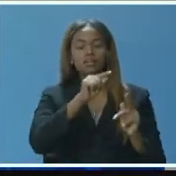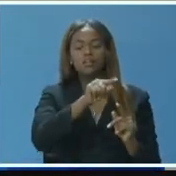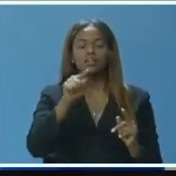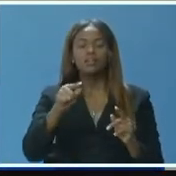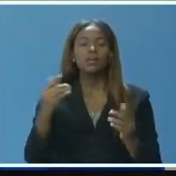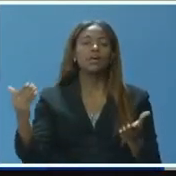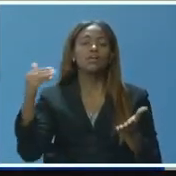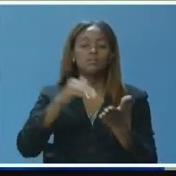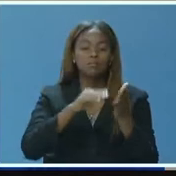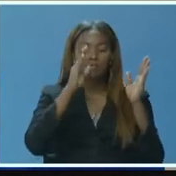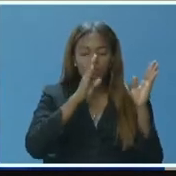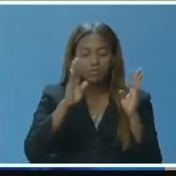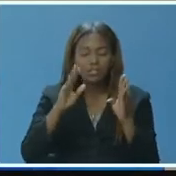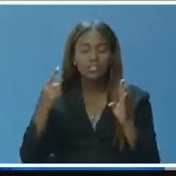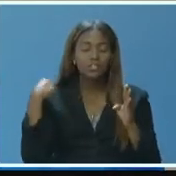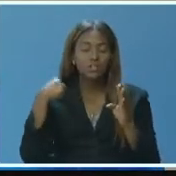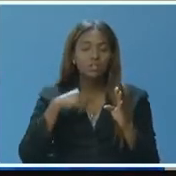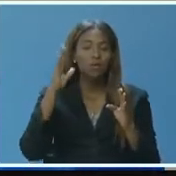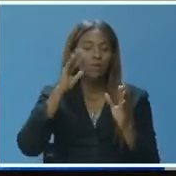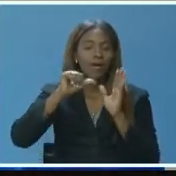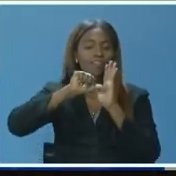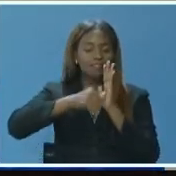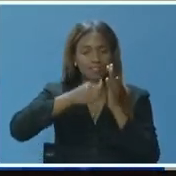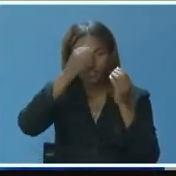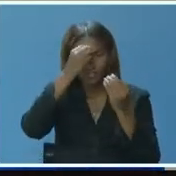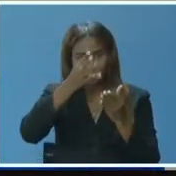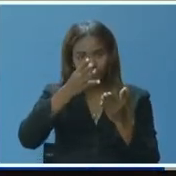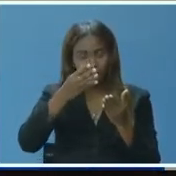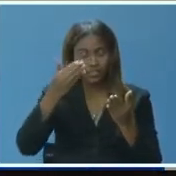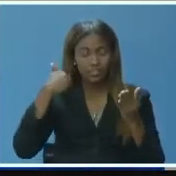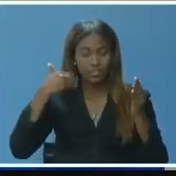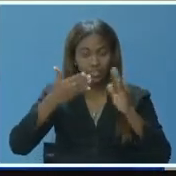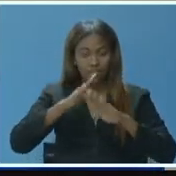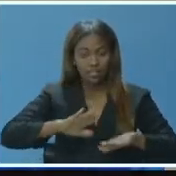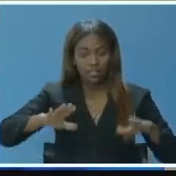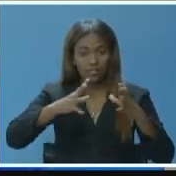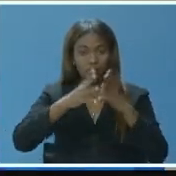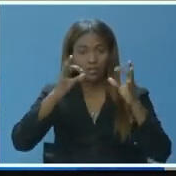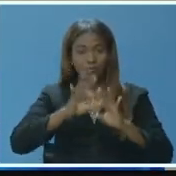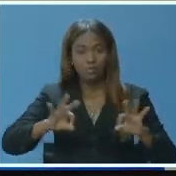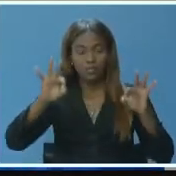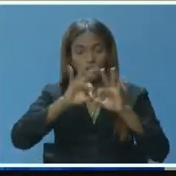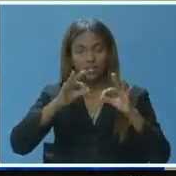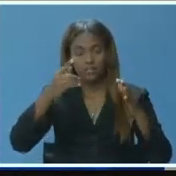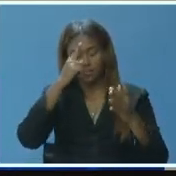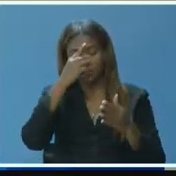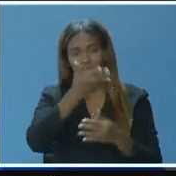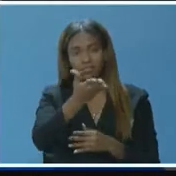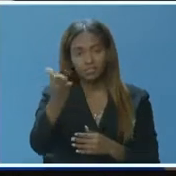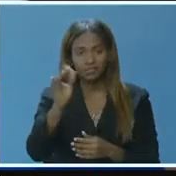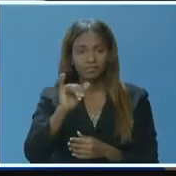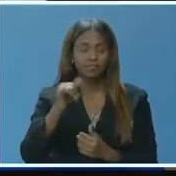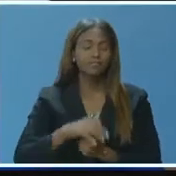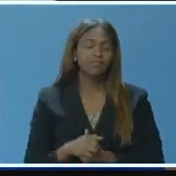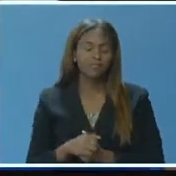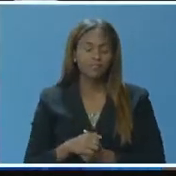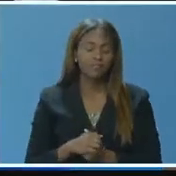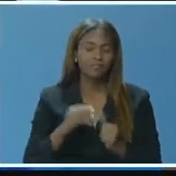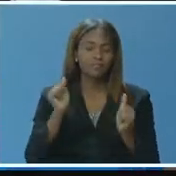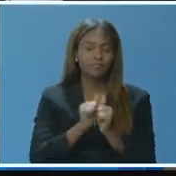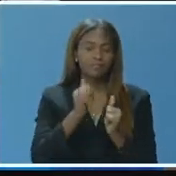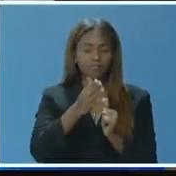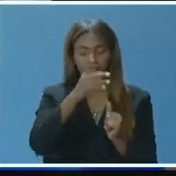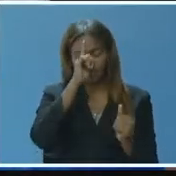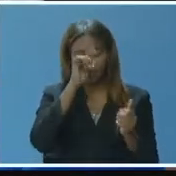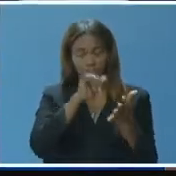vuelvo y repito, no me canso de repetirlo, de alguien y un sector tan importante de la población como son ustedes. A través de este convenio,